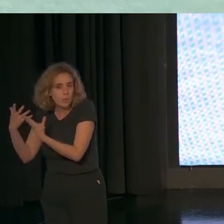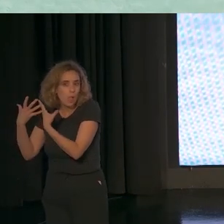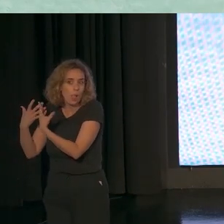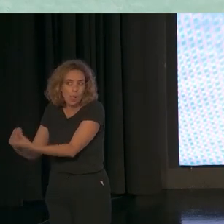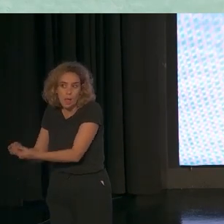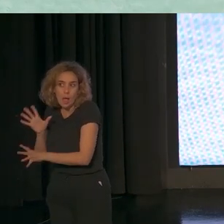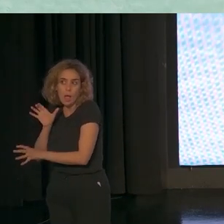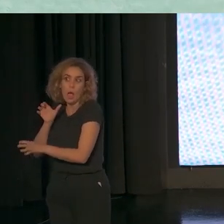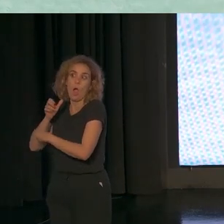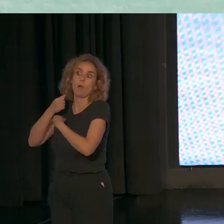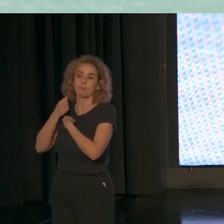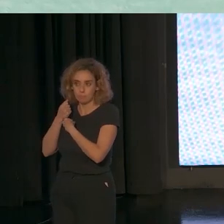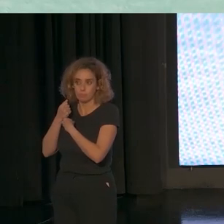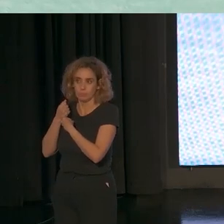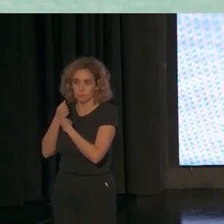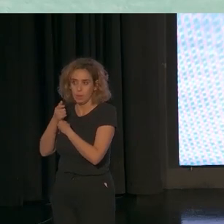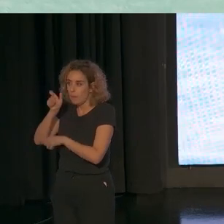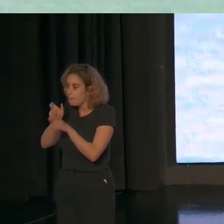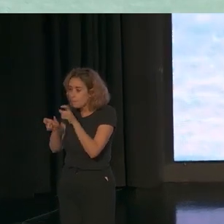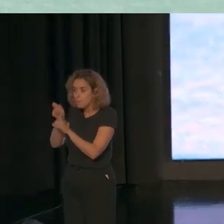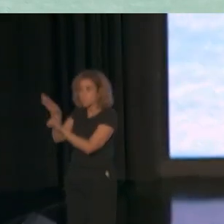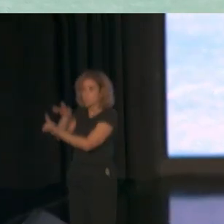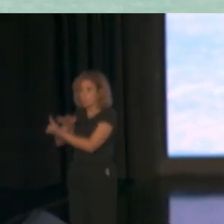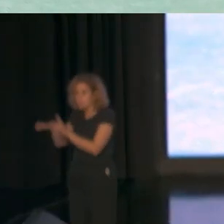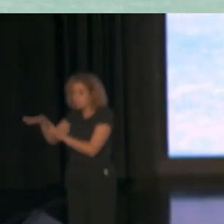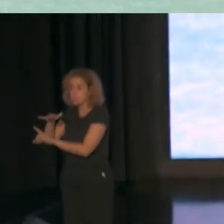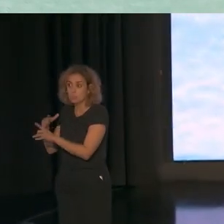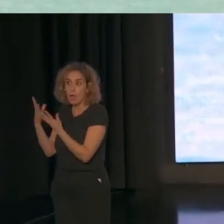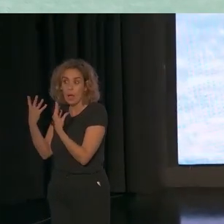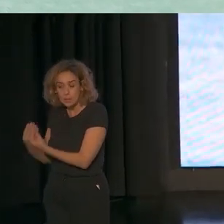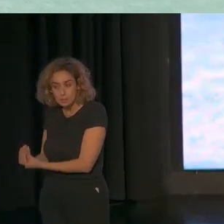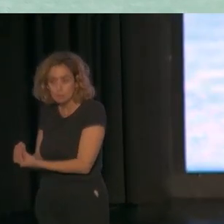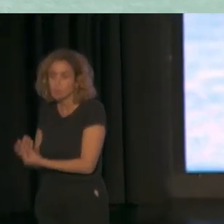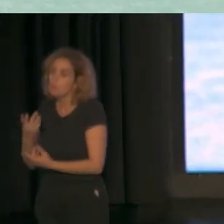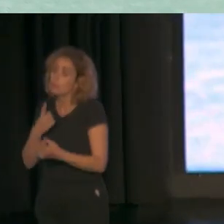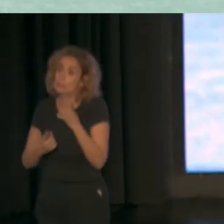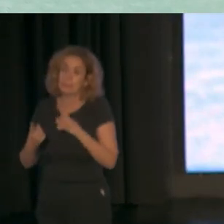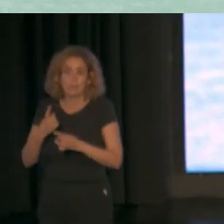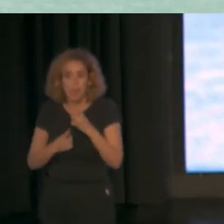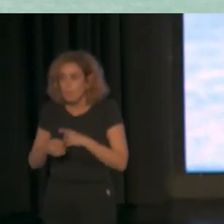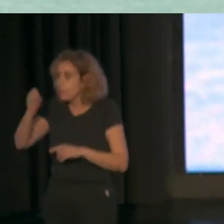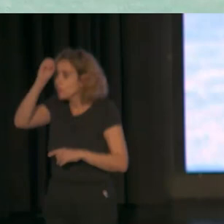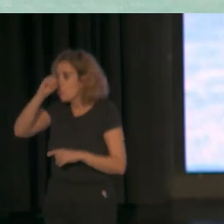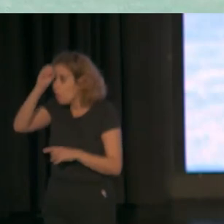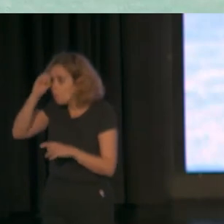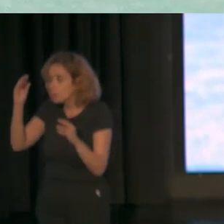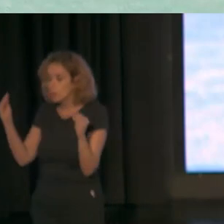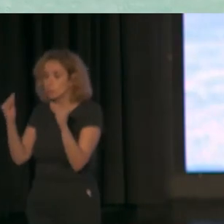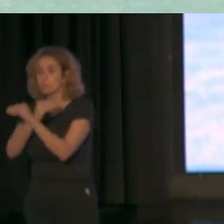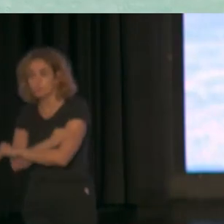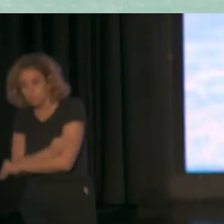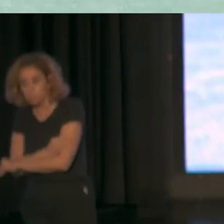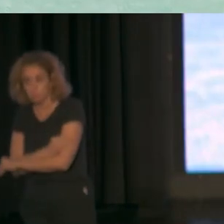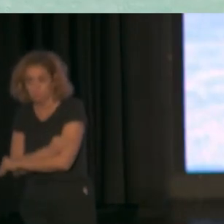agobio tener tan tanta gente alrededor además a veces opinando y a veces no no tanto